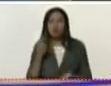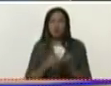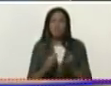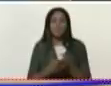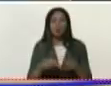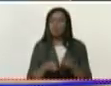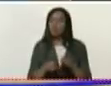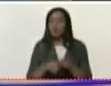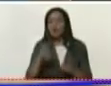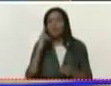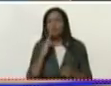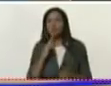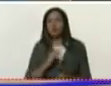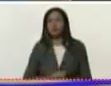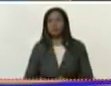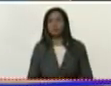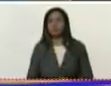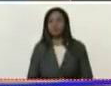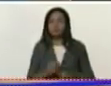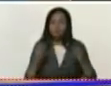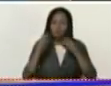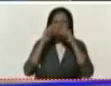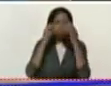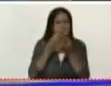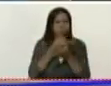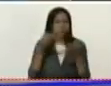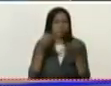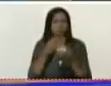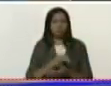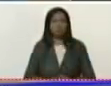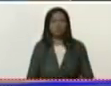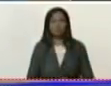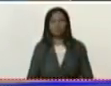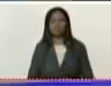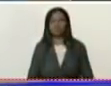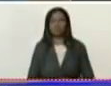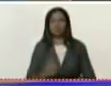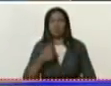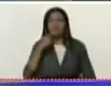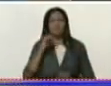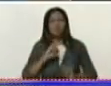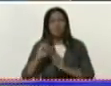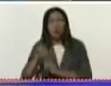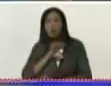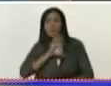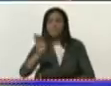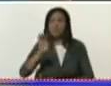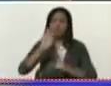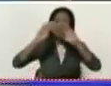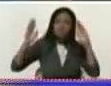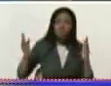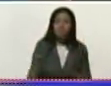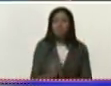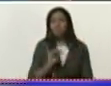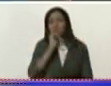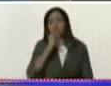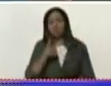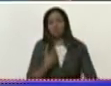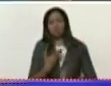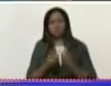bolívares. Es una maravilla, es un milagro. Yo le digo a los países del mundo,